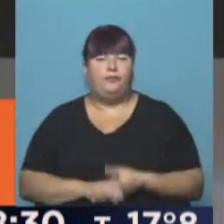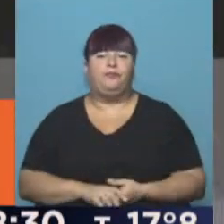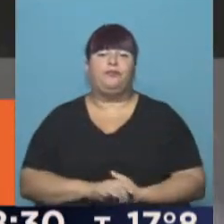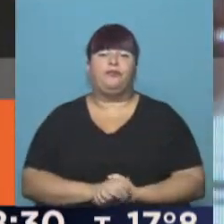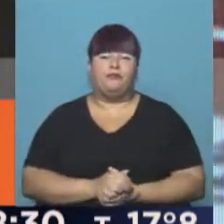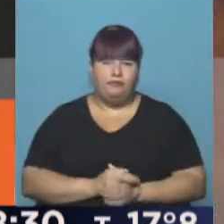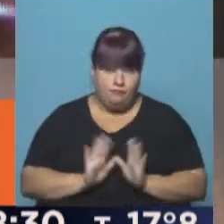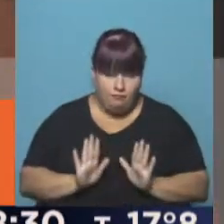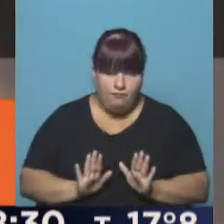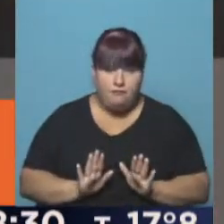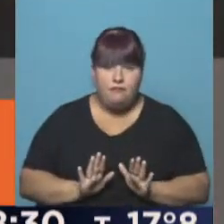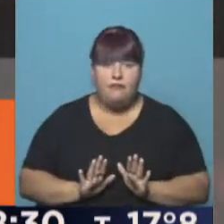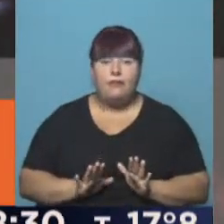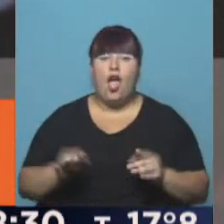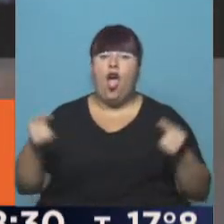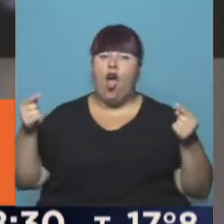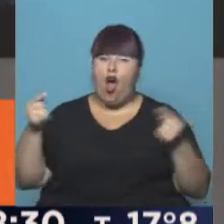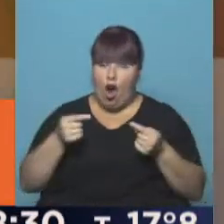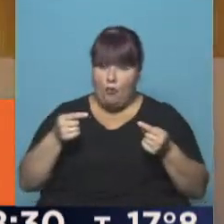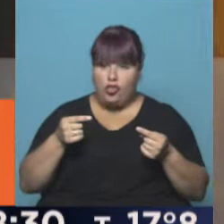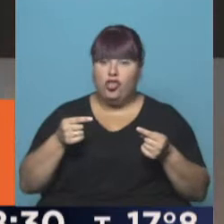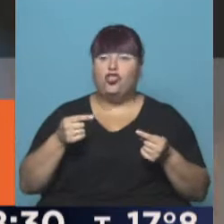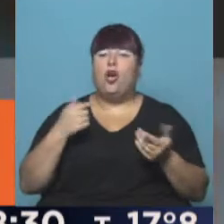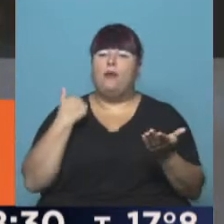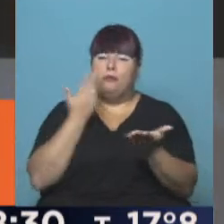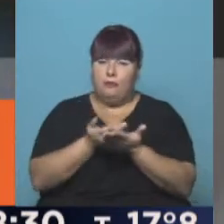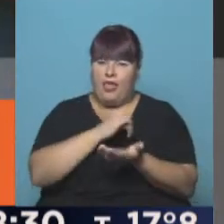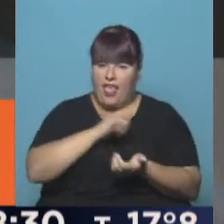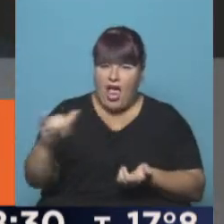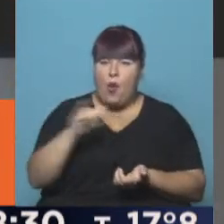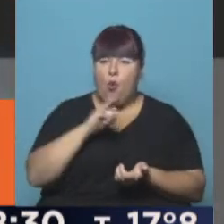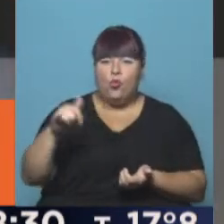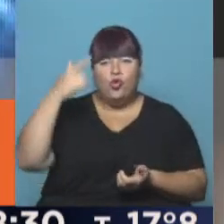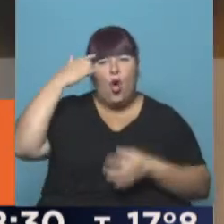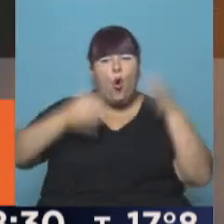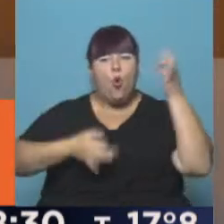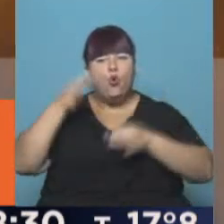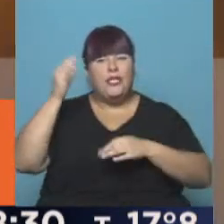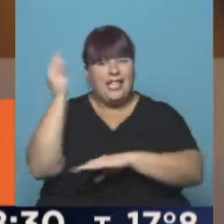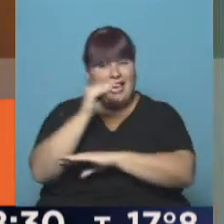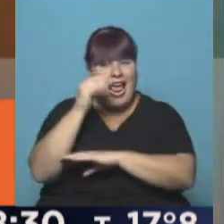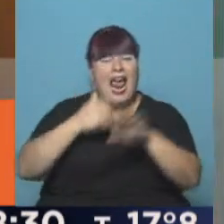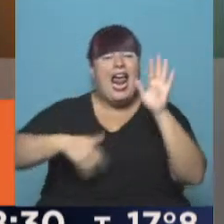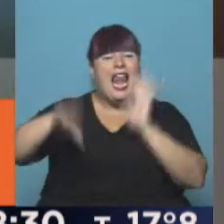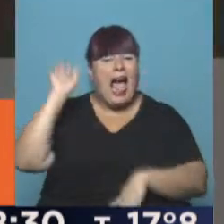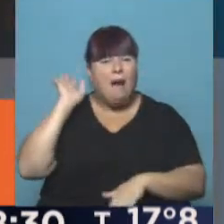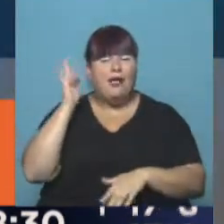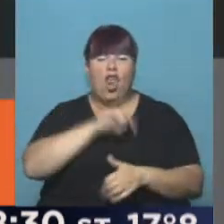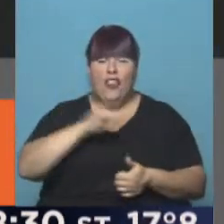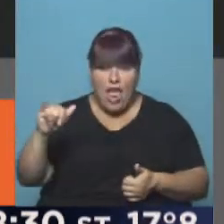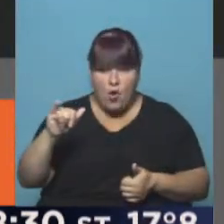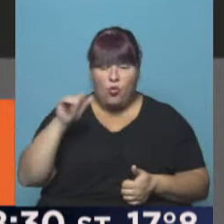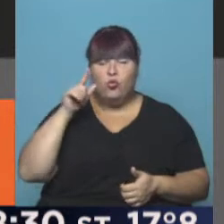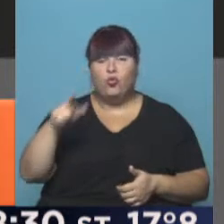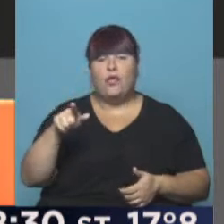mire la oposición ha hecho presentaciones en la justicia provincial y la mayor parte de las presentaciones en